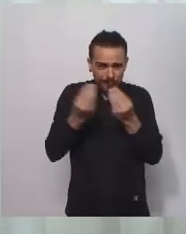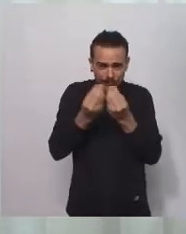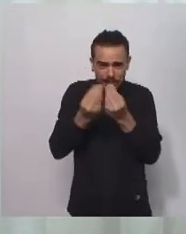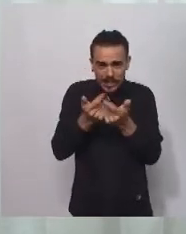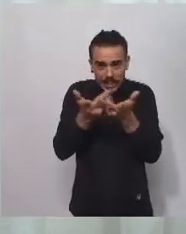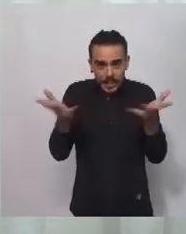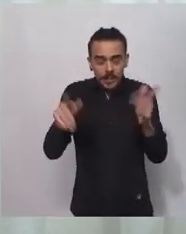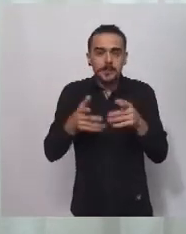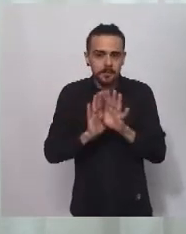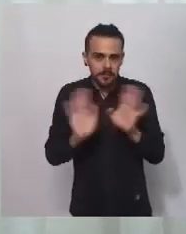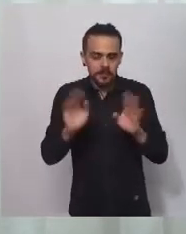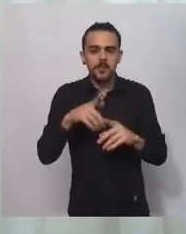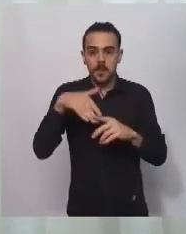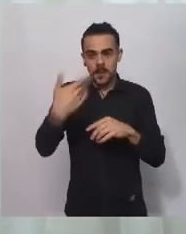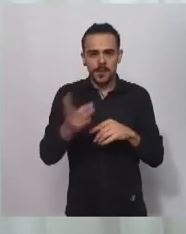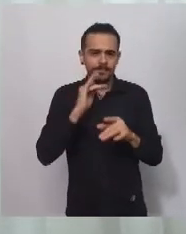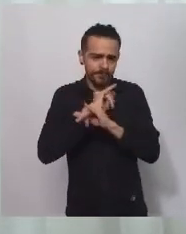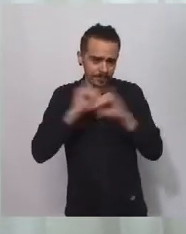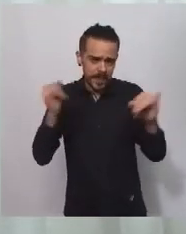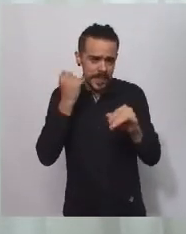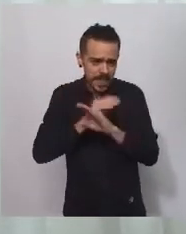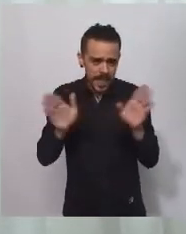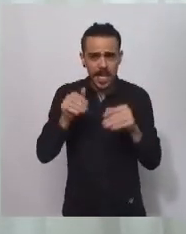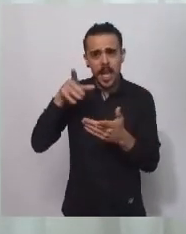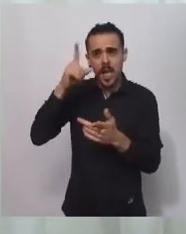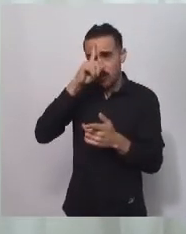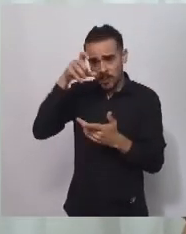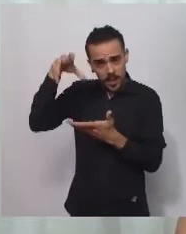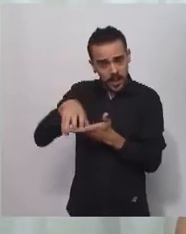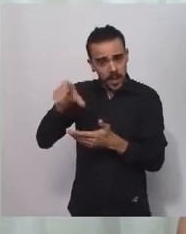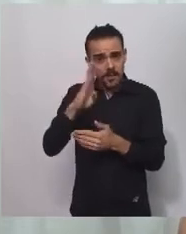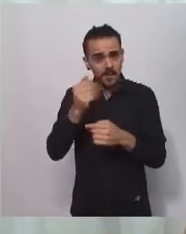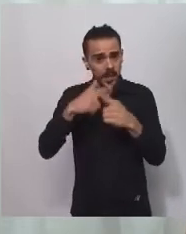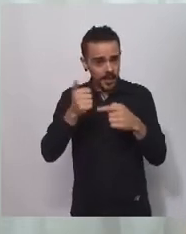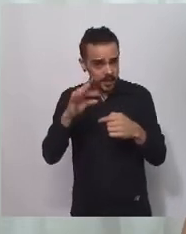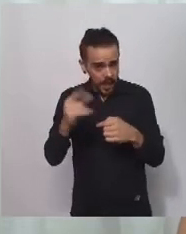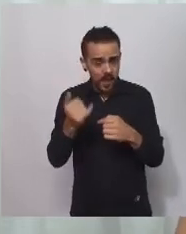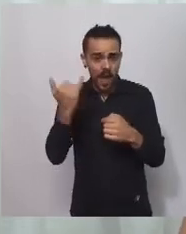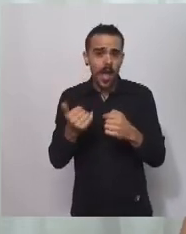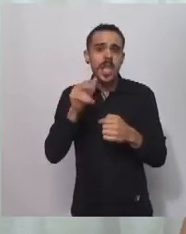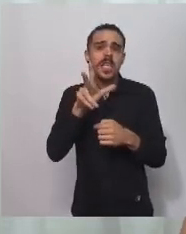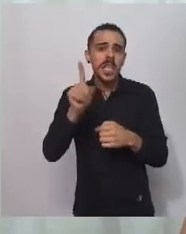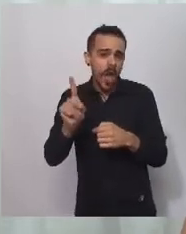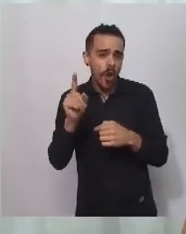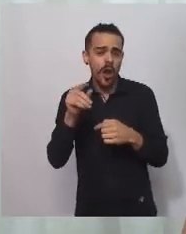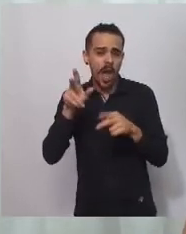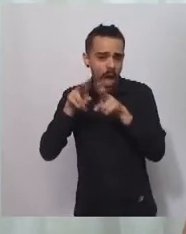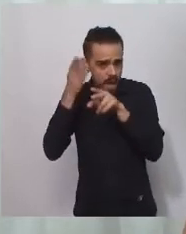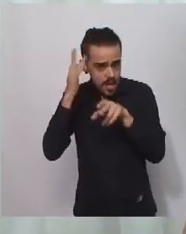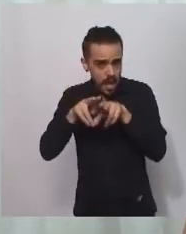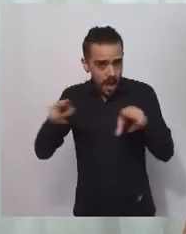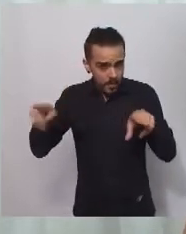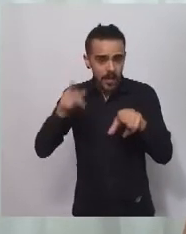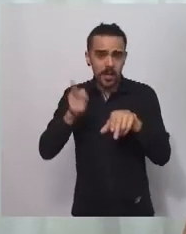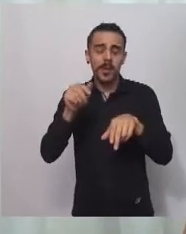de habilitar el hospital de la avanzada con 31 camas con 31 respiradores y también en una primera etapa con